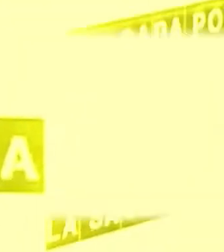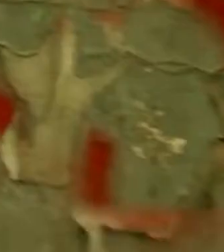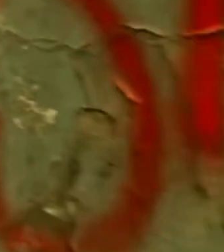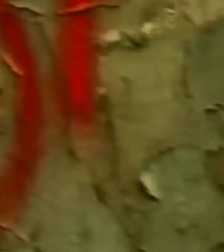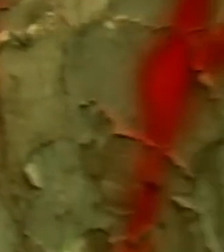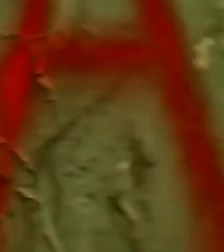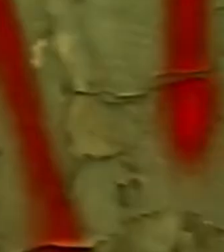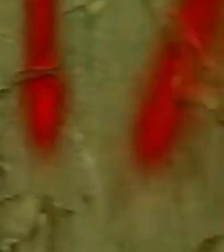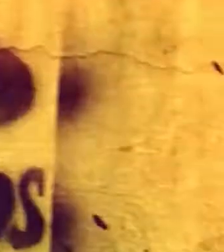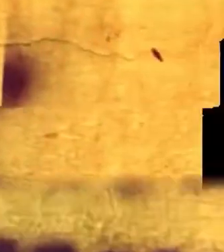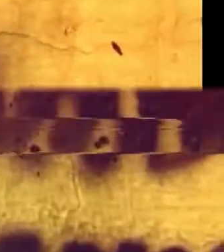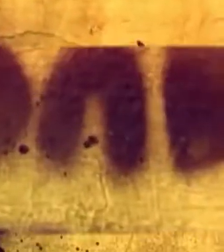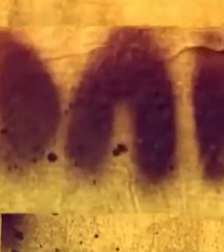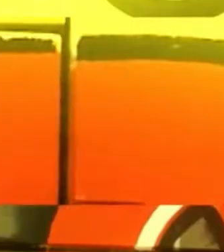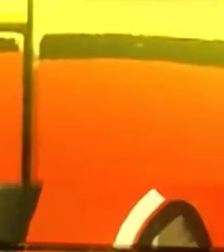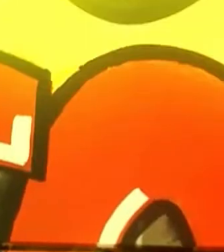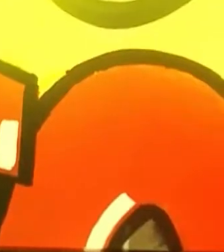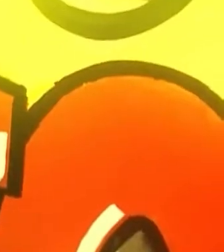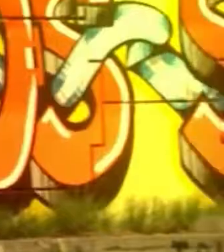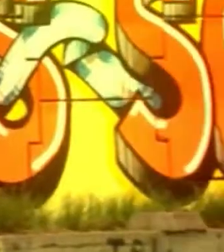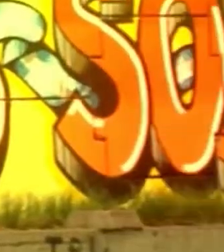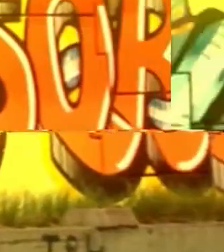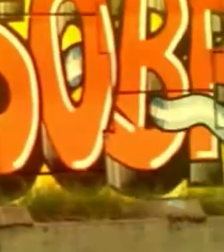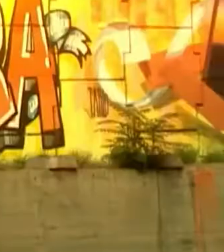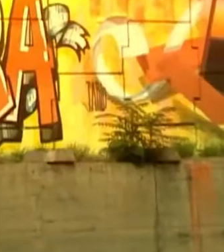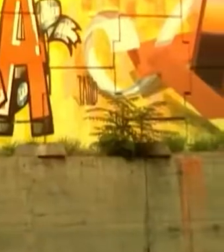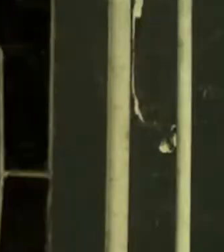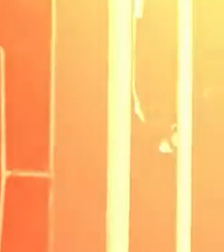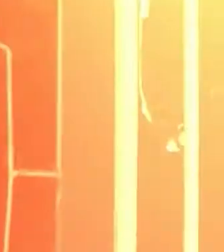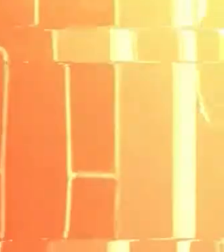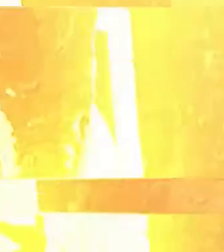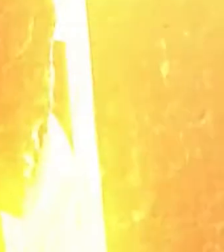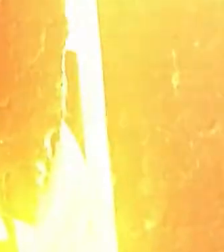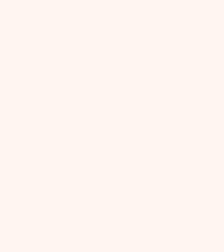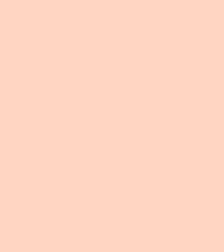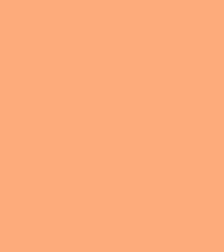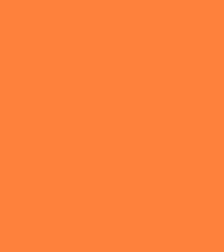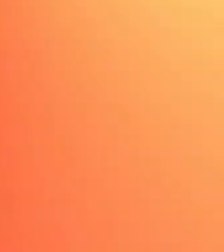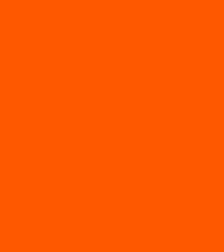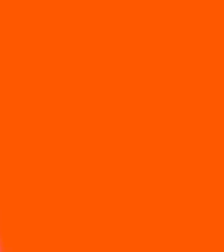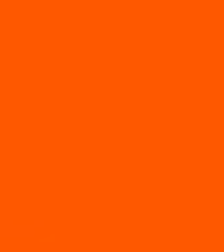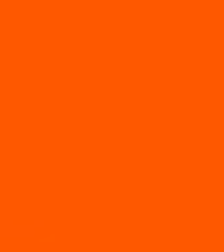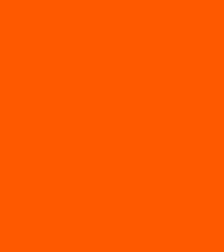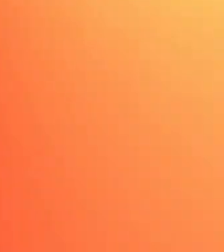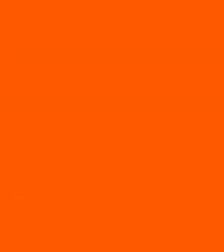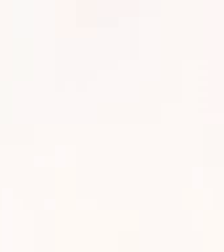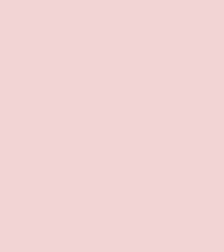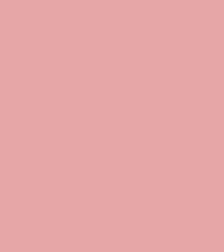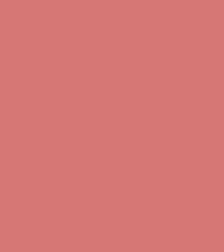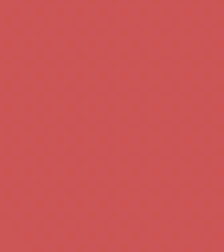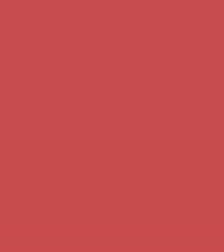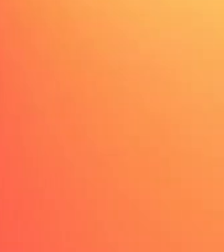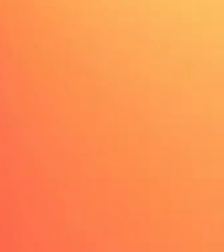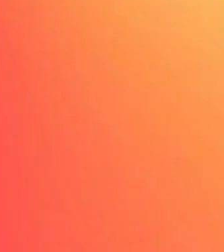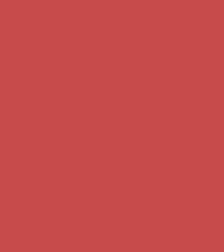somos dos, somos dos, somos dos, somos todo. Y somos dos, somos dos, somos dos. Y somos dos, somos dos,